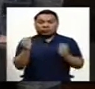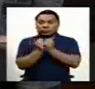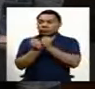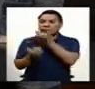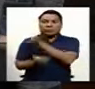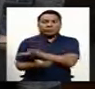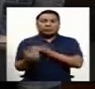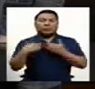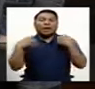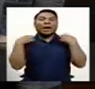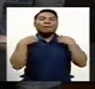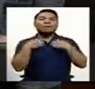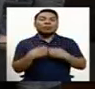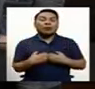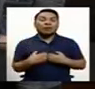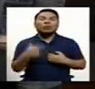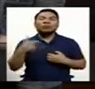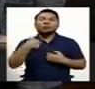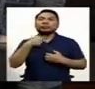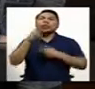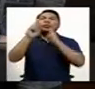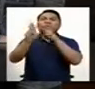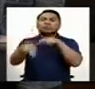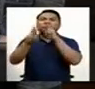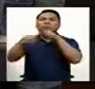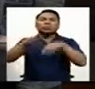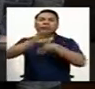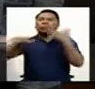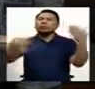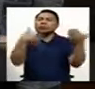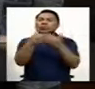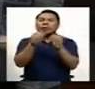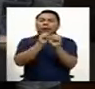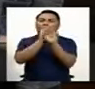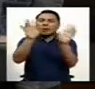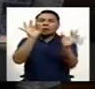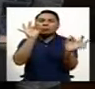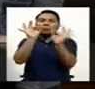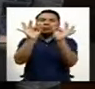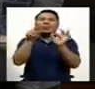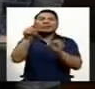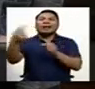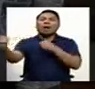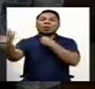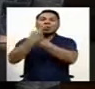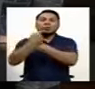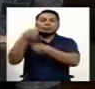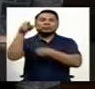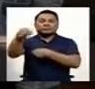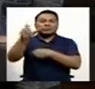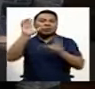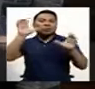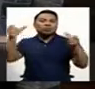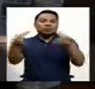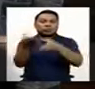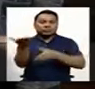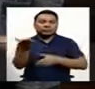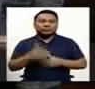abogado responderemos con claridad puntual a las acusaciones de un sector del